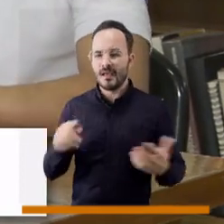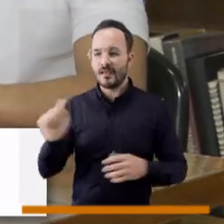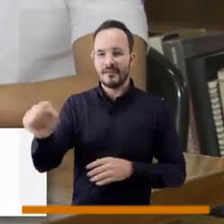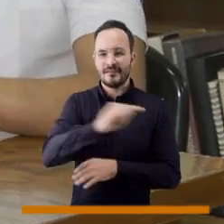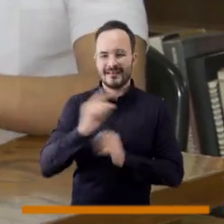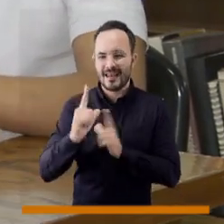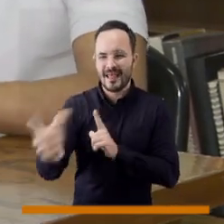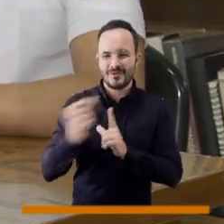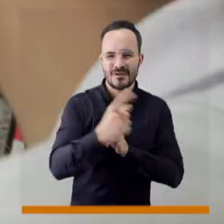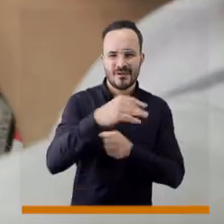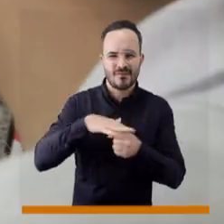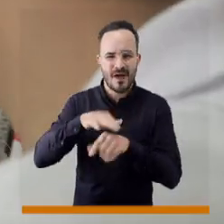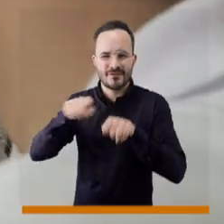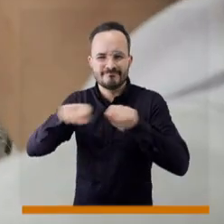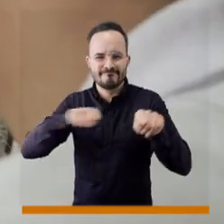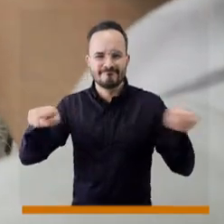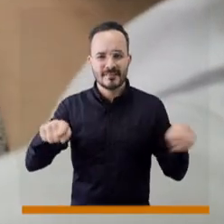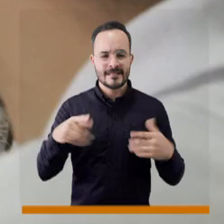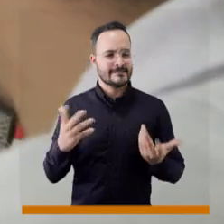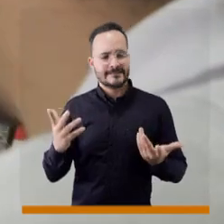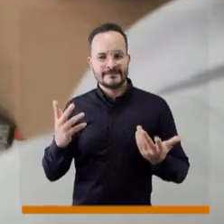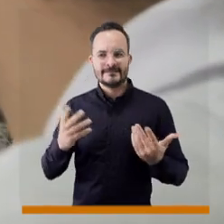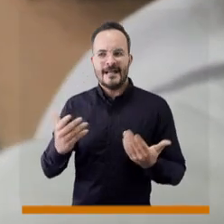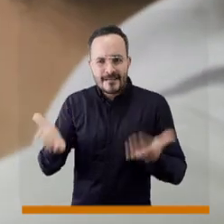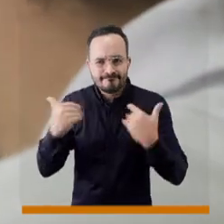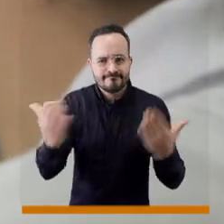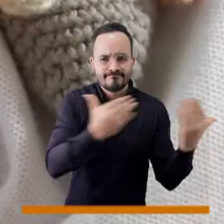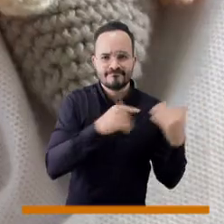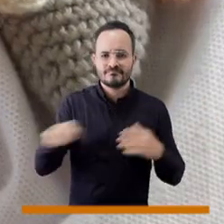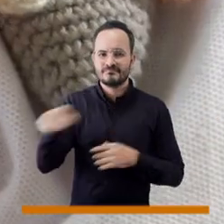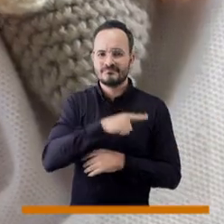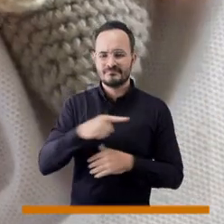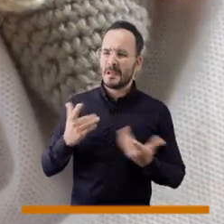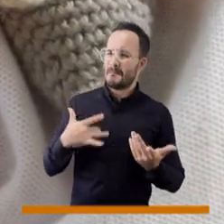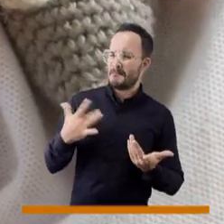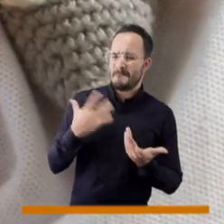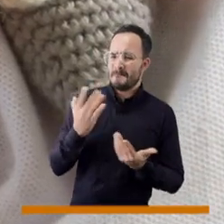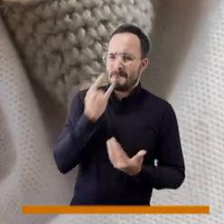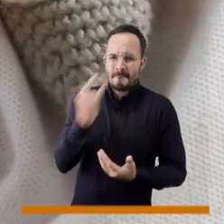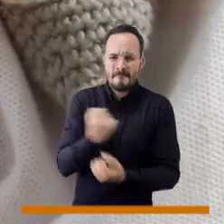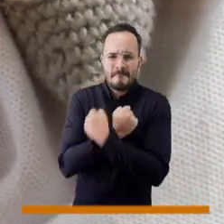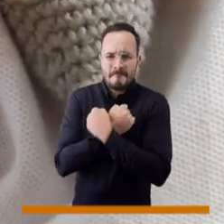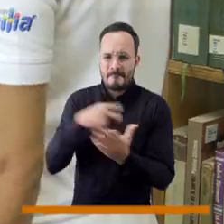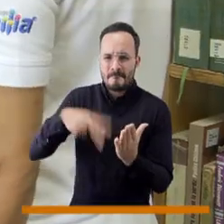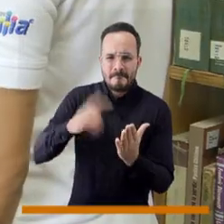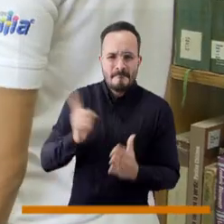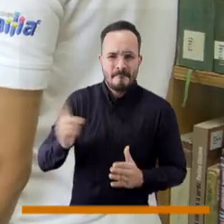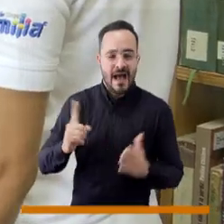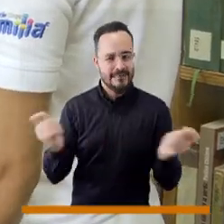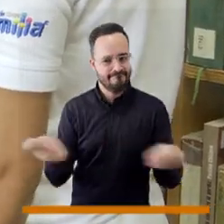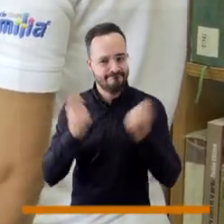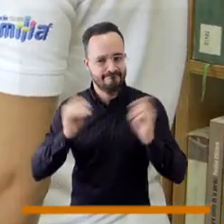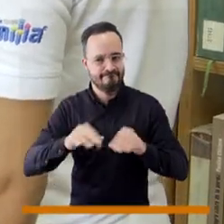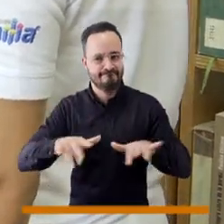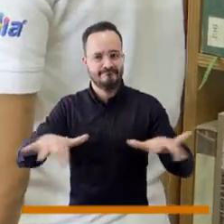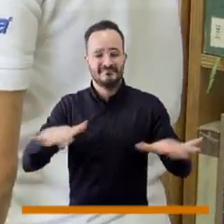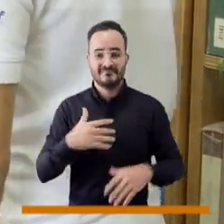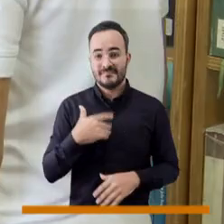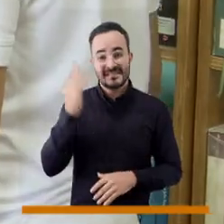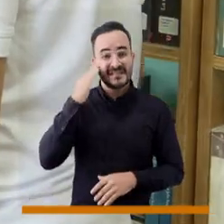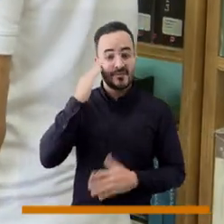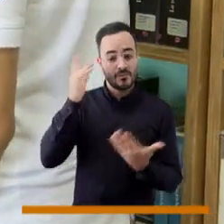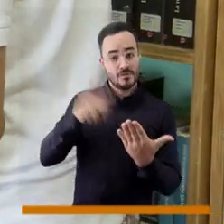más alejados del centro de la ciudad para incentivar ese amor por la lectura, comprendiendo que la lectura